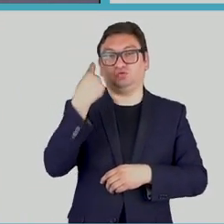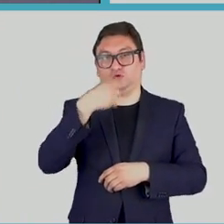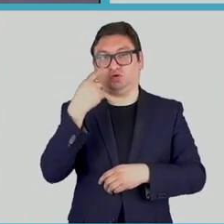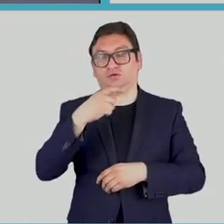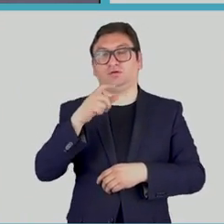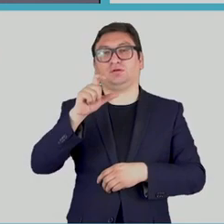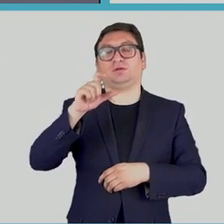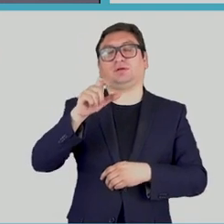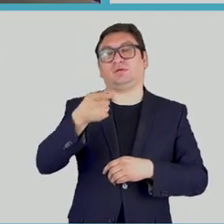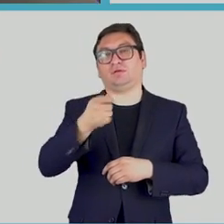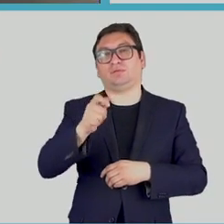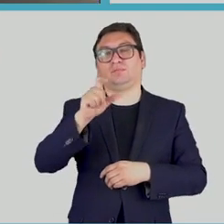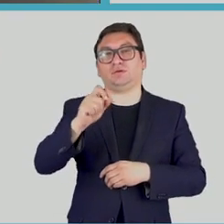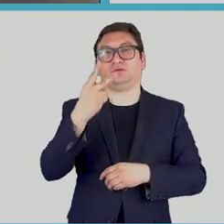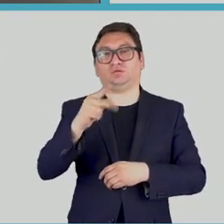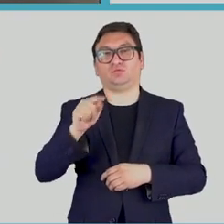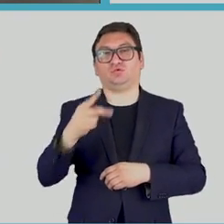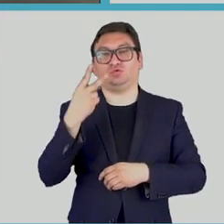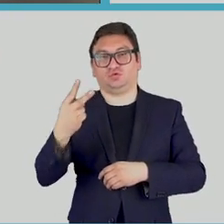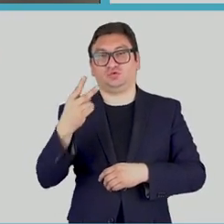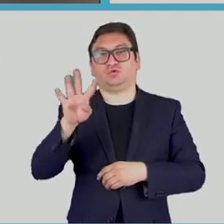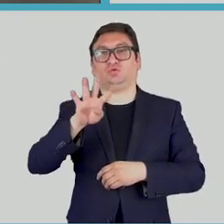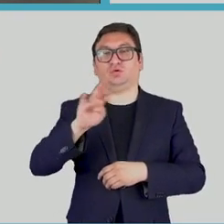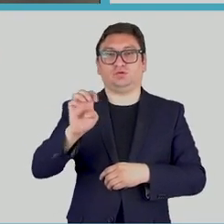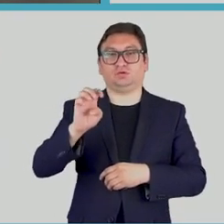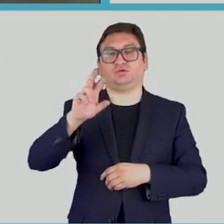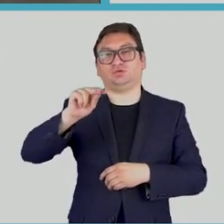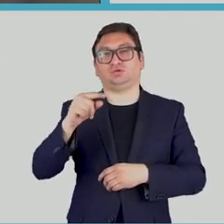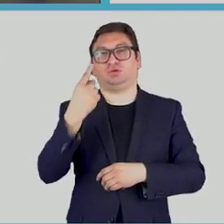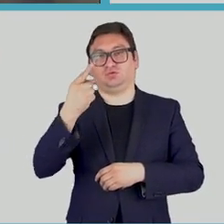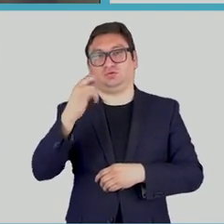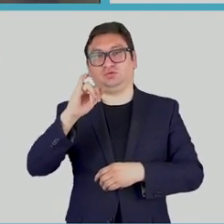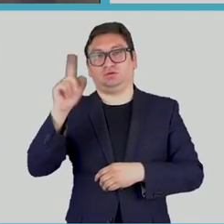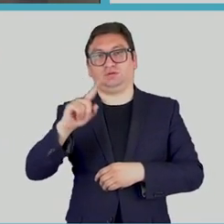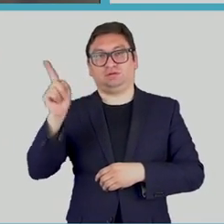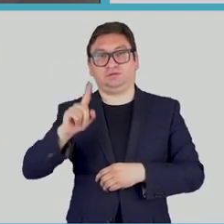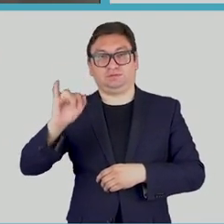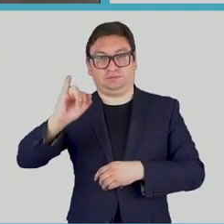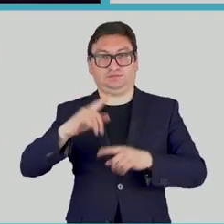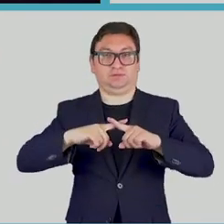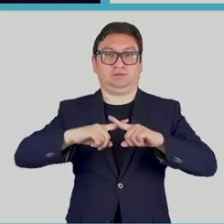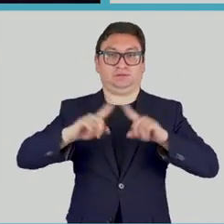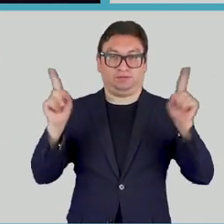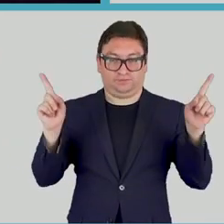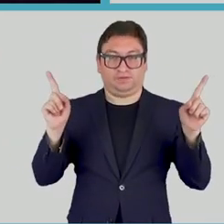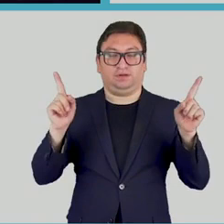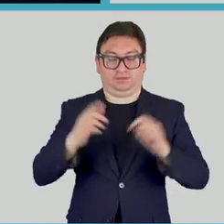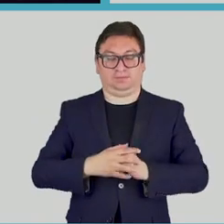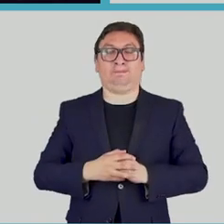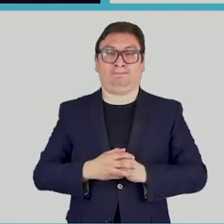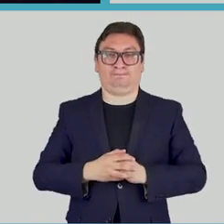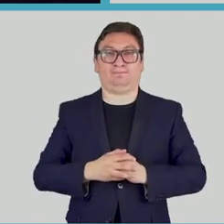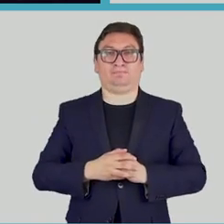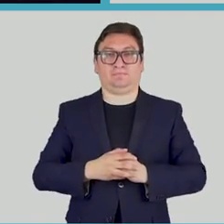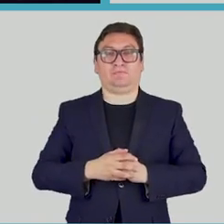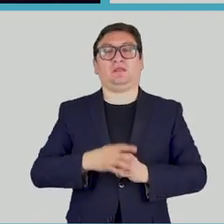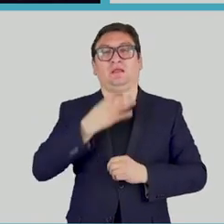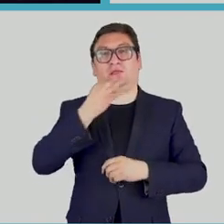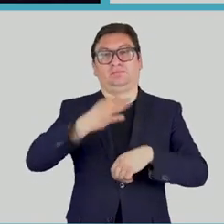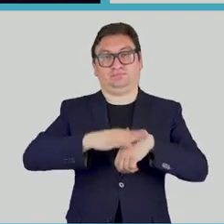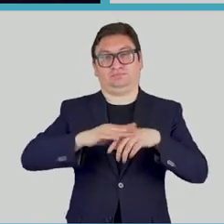canal 22.2 que es el canal 481 de Easy son dos señales diferentes